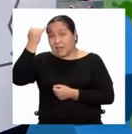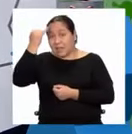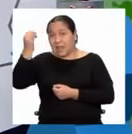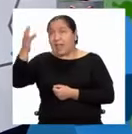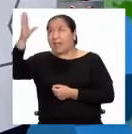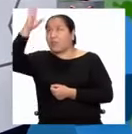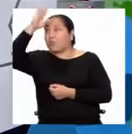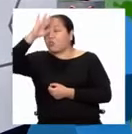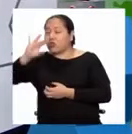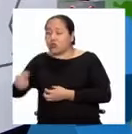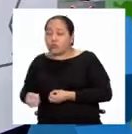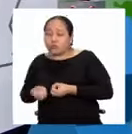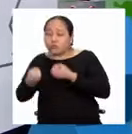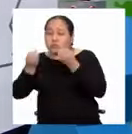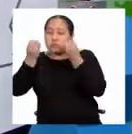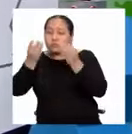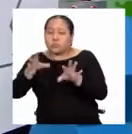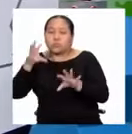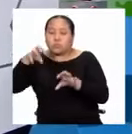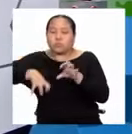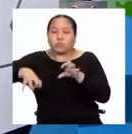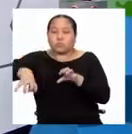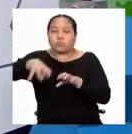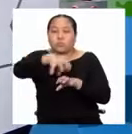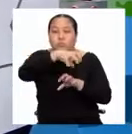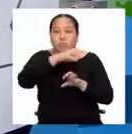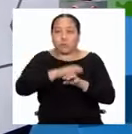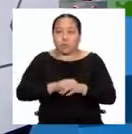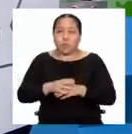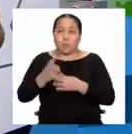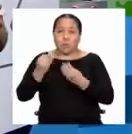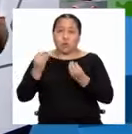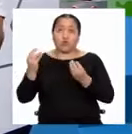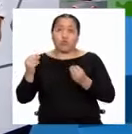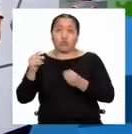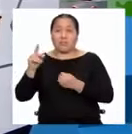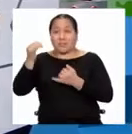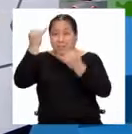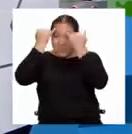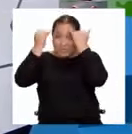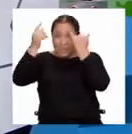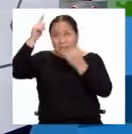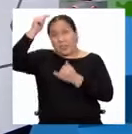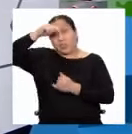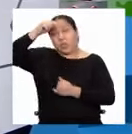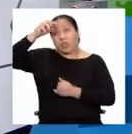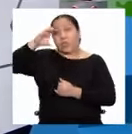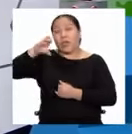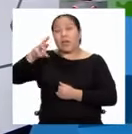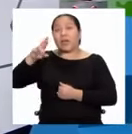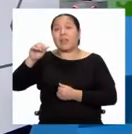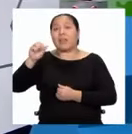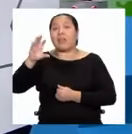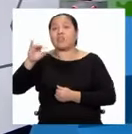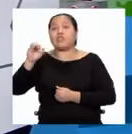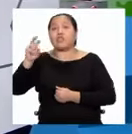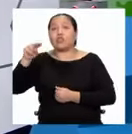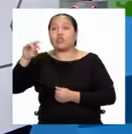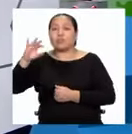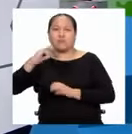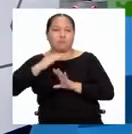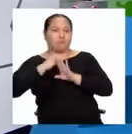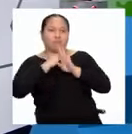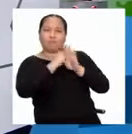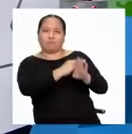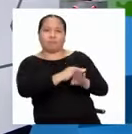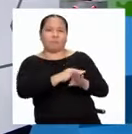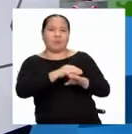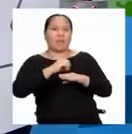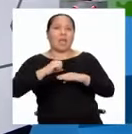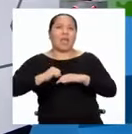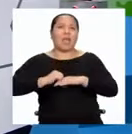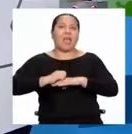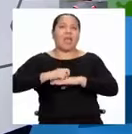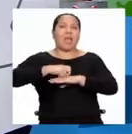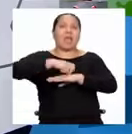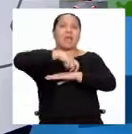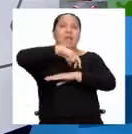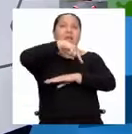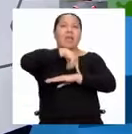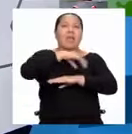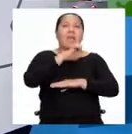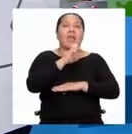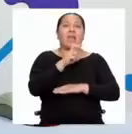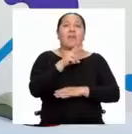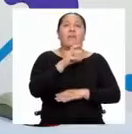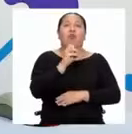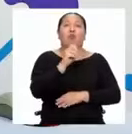la nada por voluntad propia. Muchos de esos creacionistas se oponen a la idea de la evolución del hombre porque la ciencia aún no encuentra al